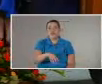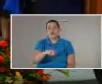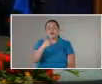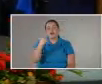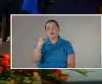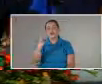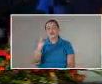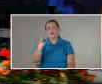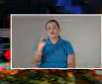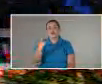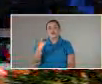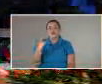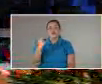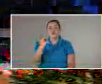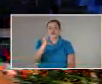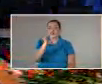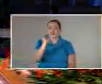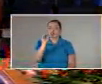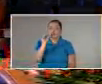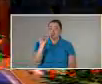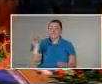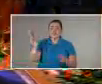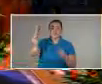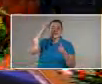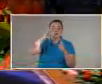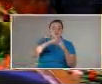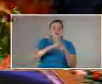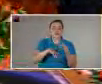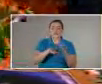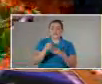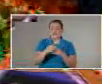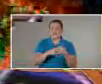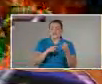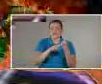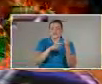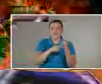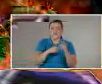Vas a encontrar propósito a cualquier situación que hayas vivido, hermano.